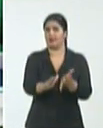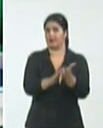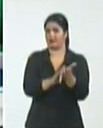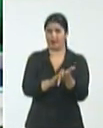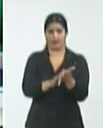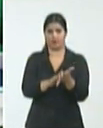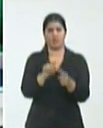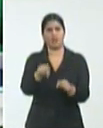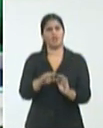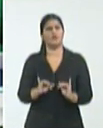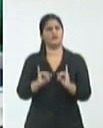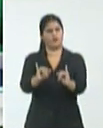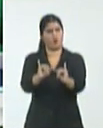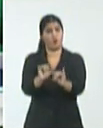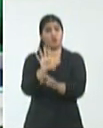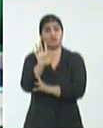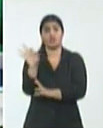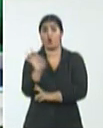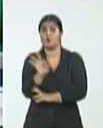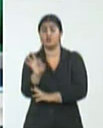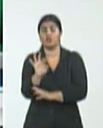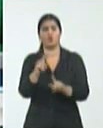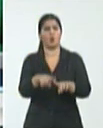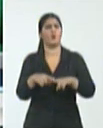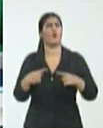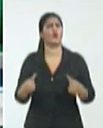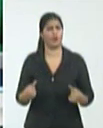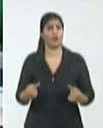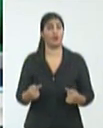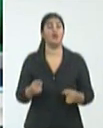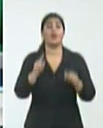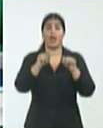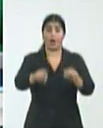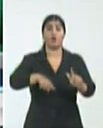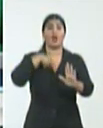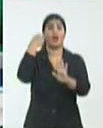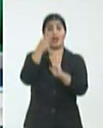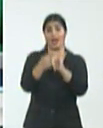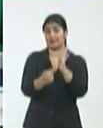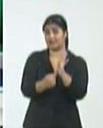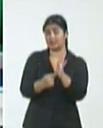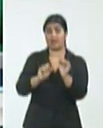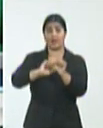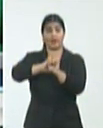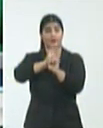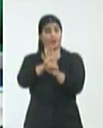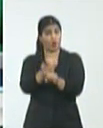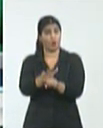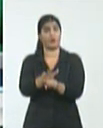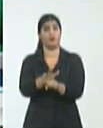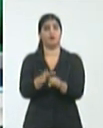así porque es también otra expresión de la severidad,